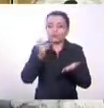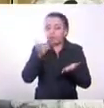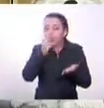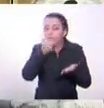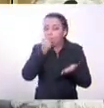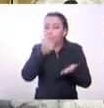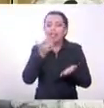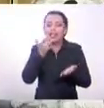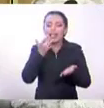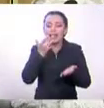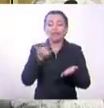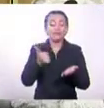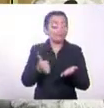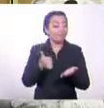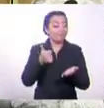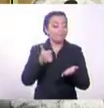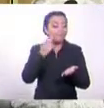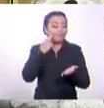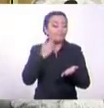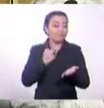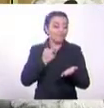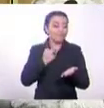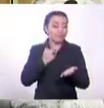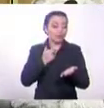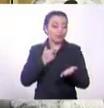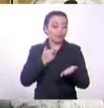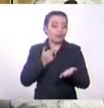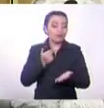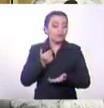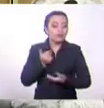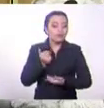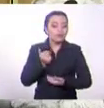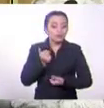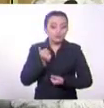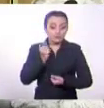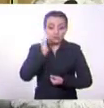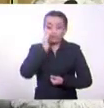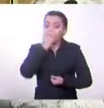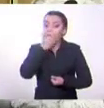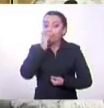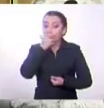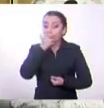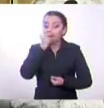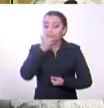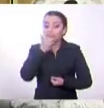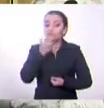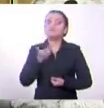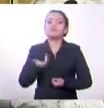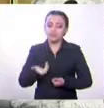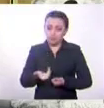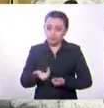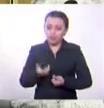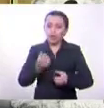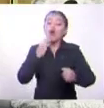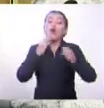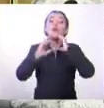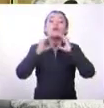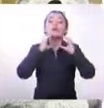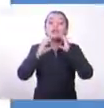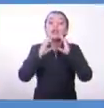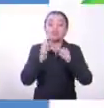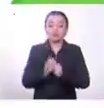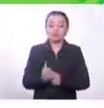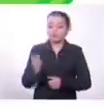ese ejemplo que acabas de poner, utilizando la imagen de este tema de la comunicación visual, si tenemos al